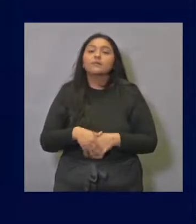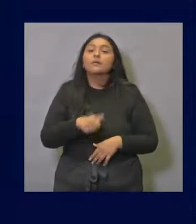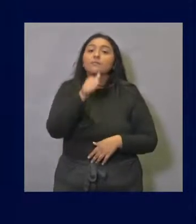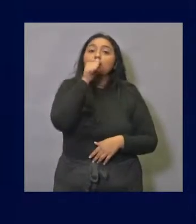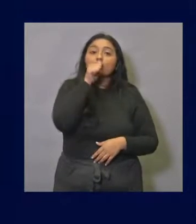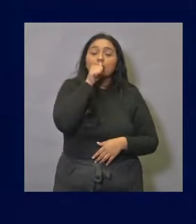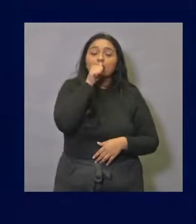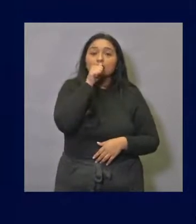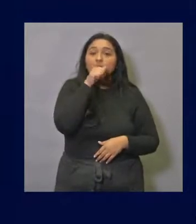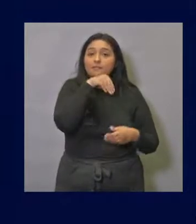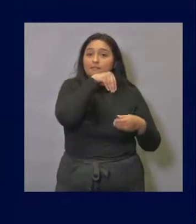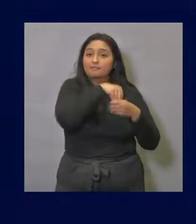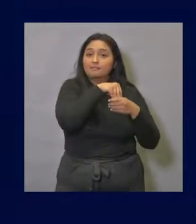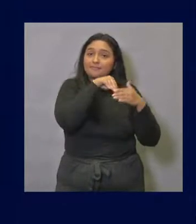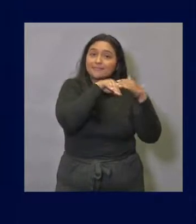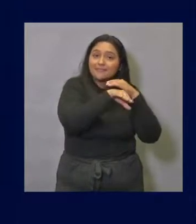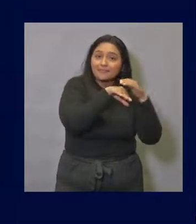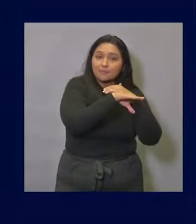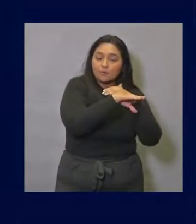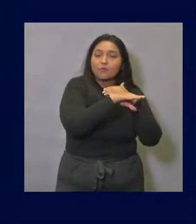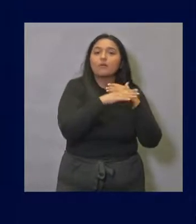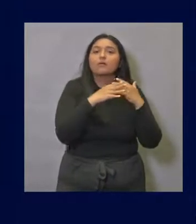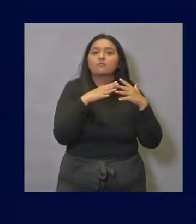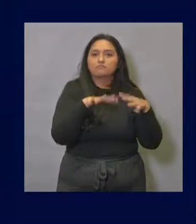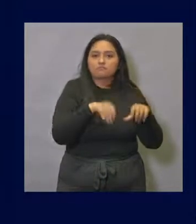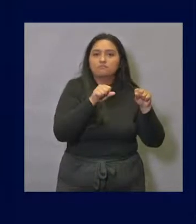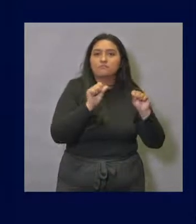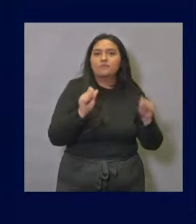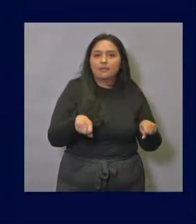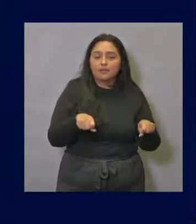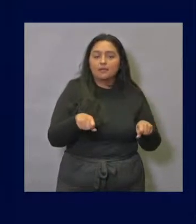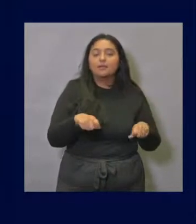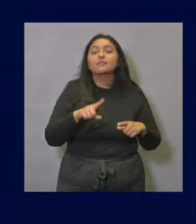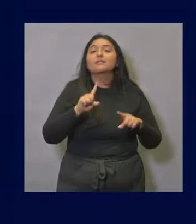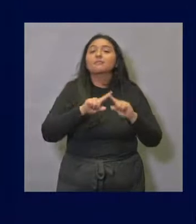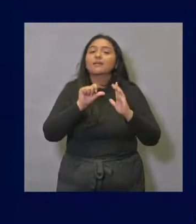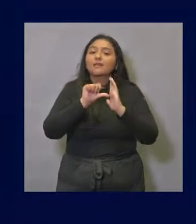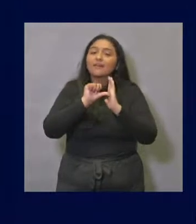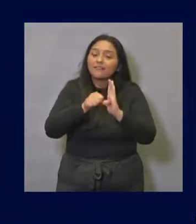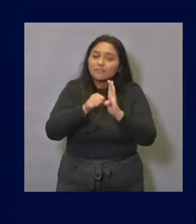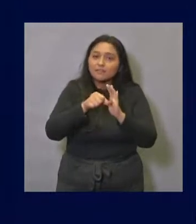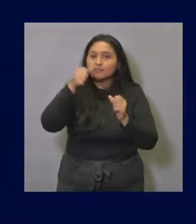privadas en espacios interiores, pero se hace énfasis en de que no